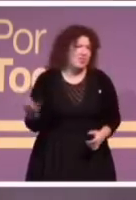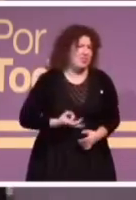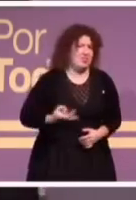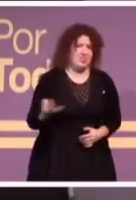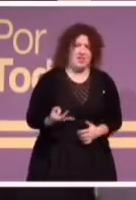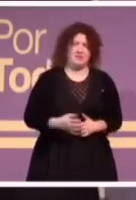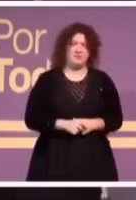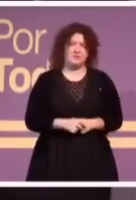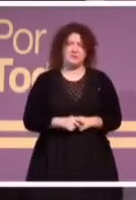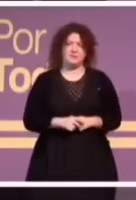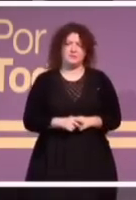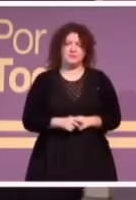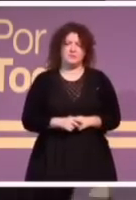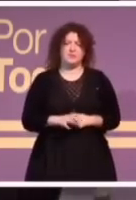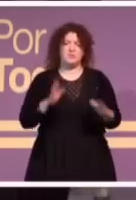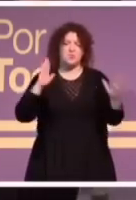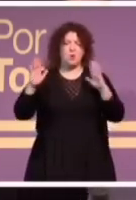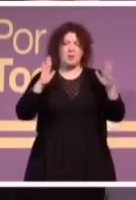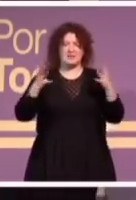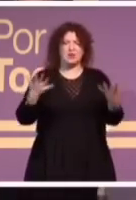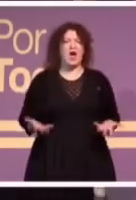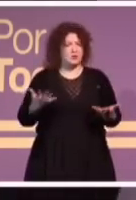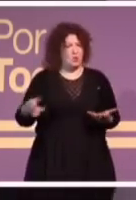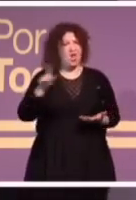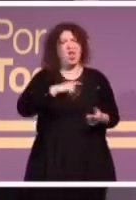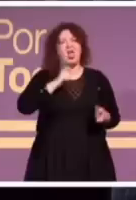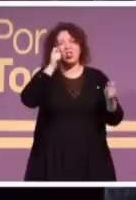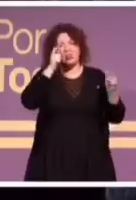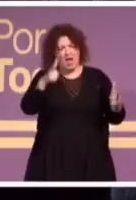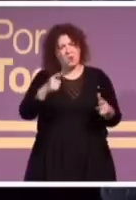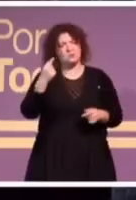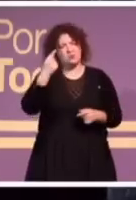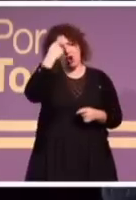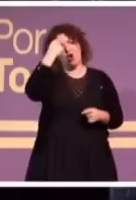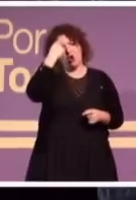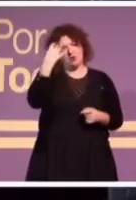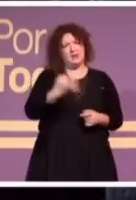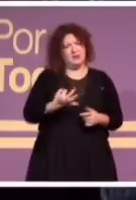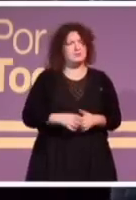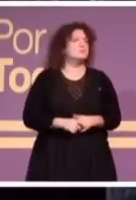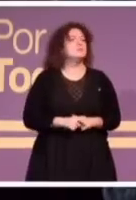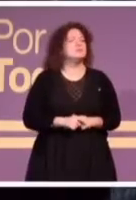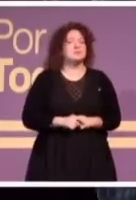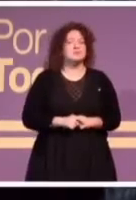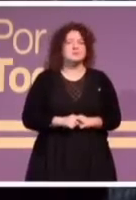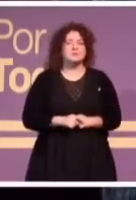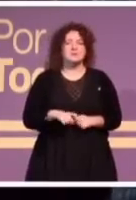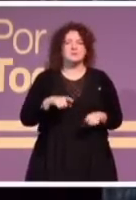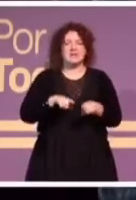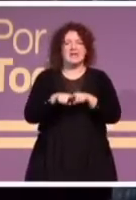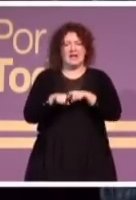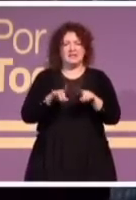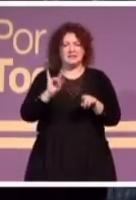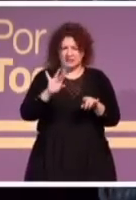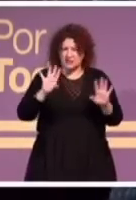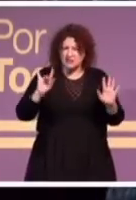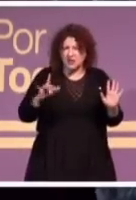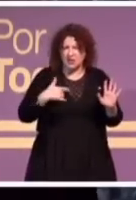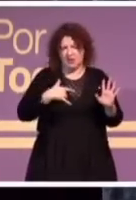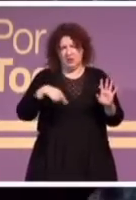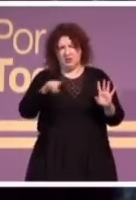Hay que tomar conciencia del momento en el que estamos. Claro que hay lugar a la crítica. Claro que hay lugar a la